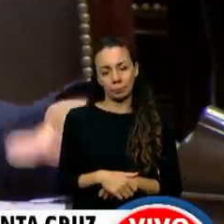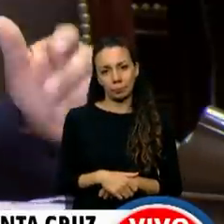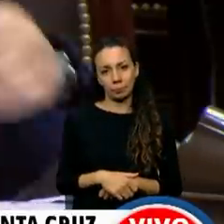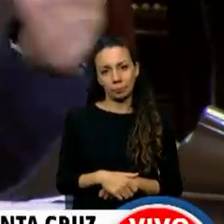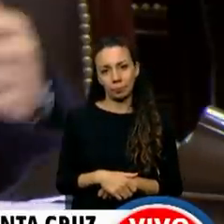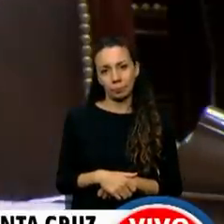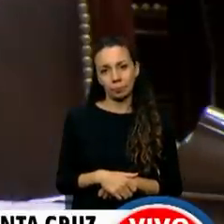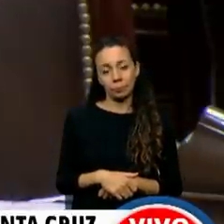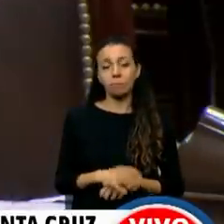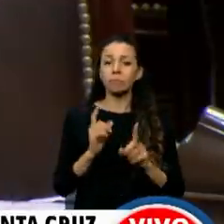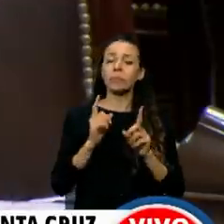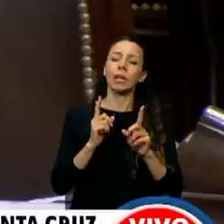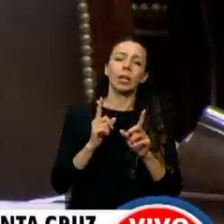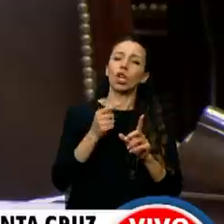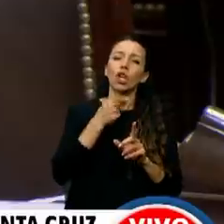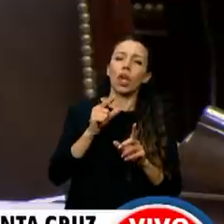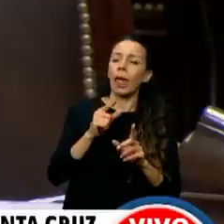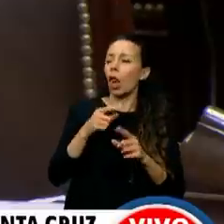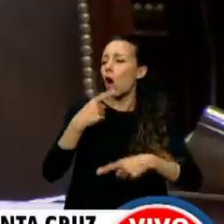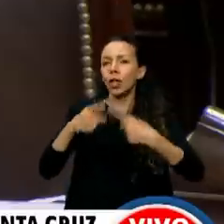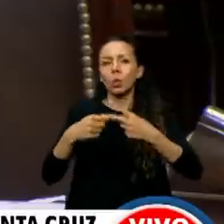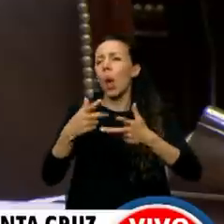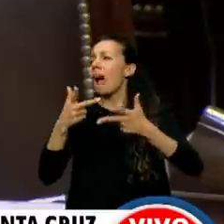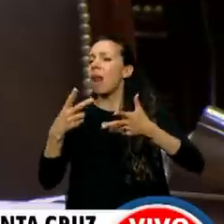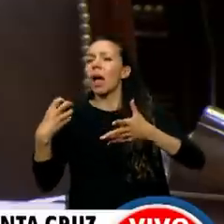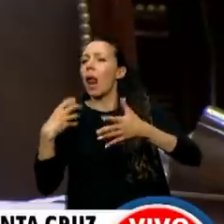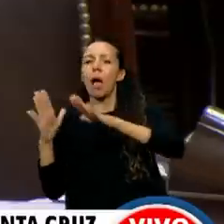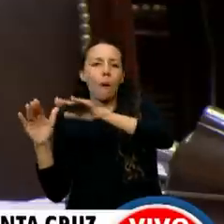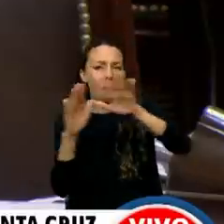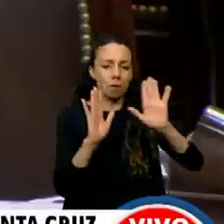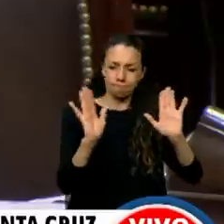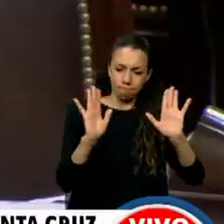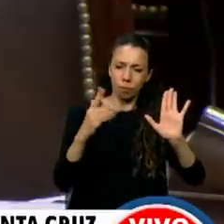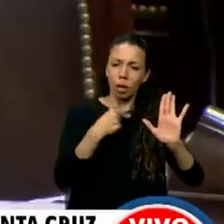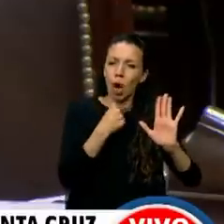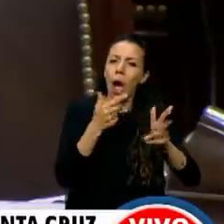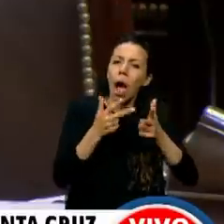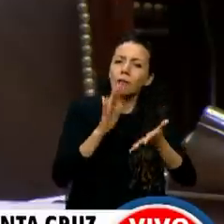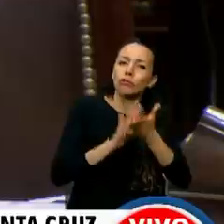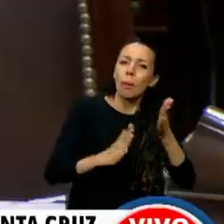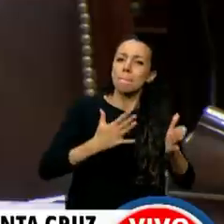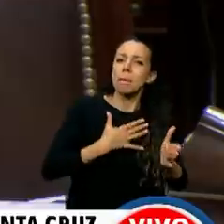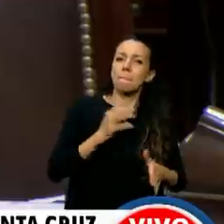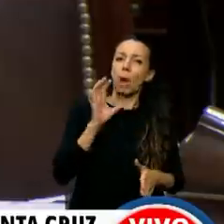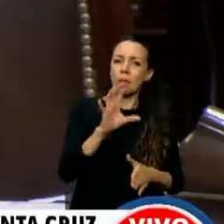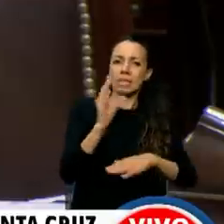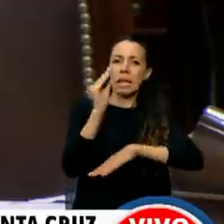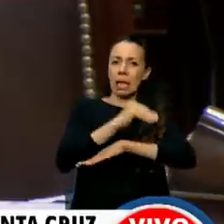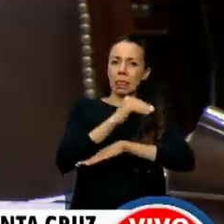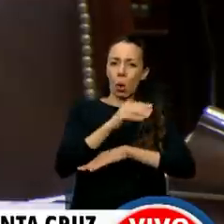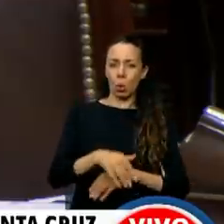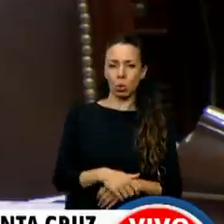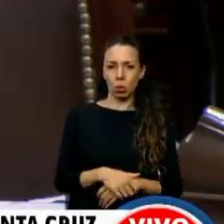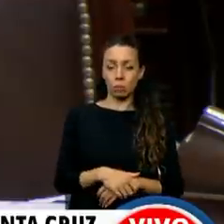y para no seguir generalizando quiero hablar de mi provincia de la provincia de santa cruz una